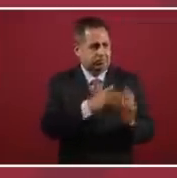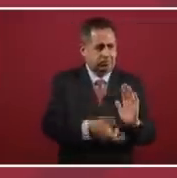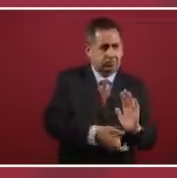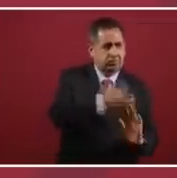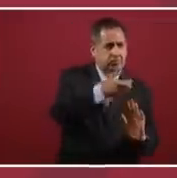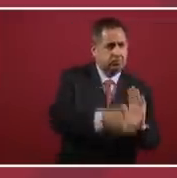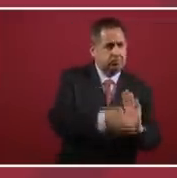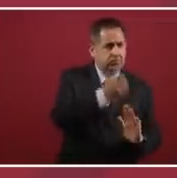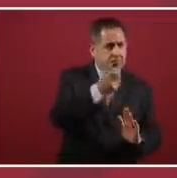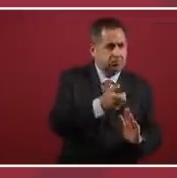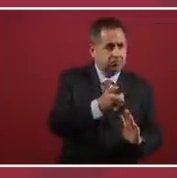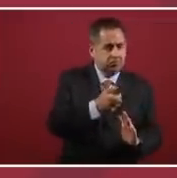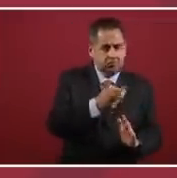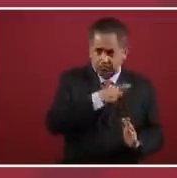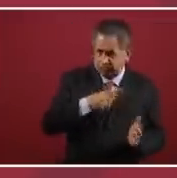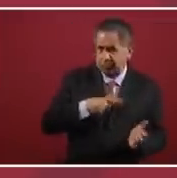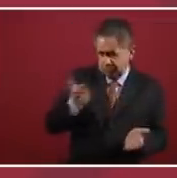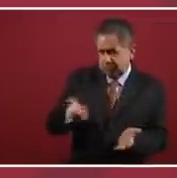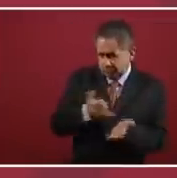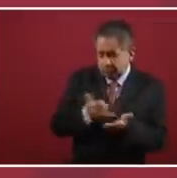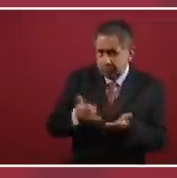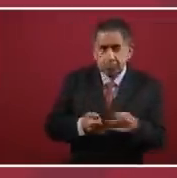mineral.